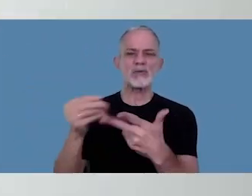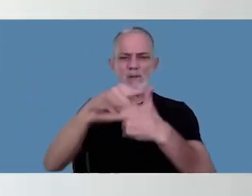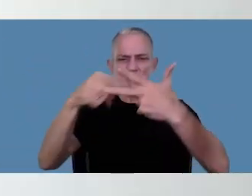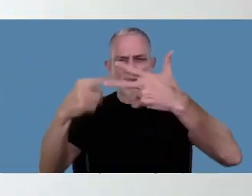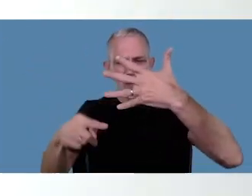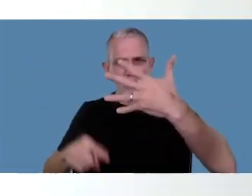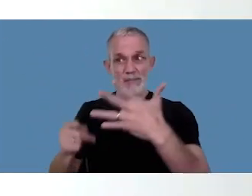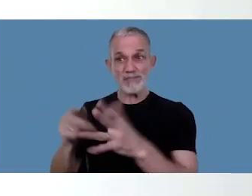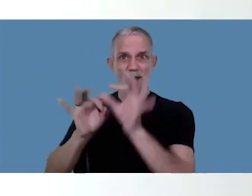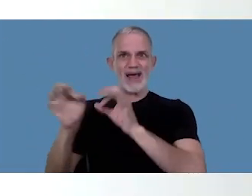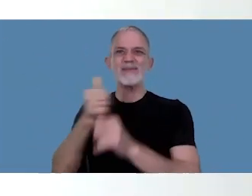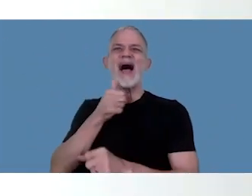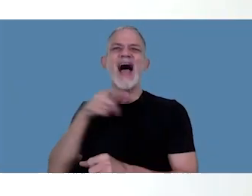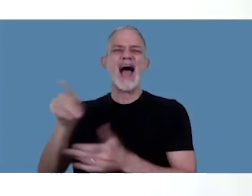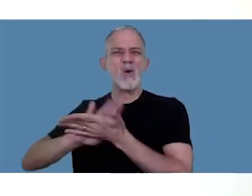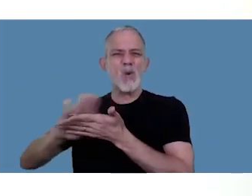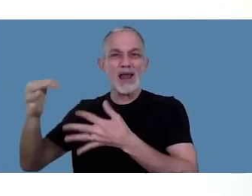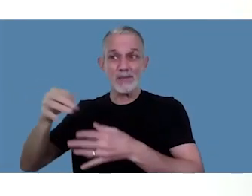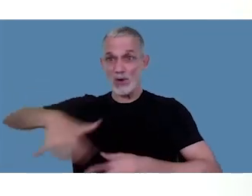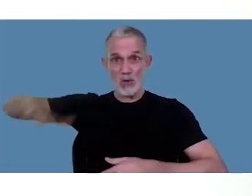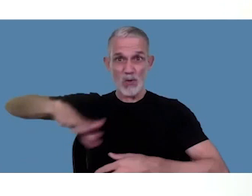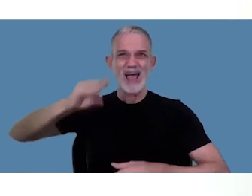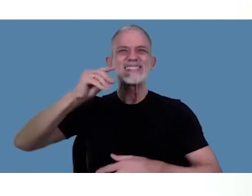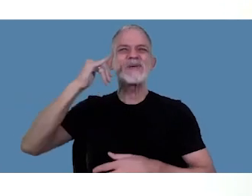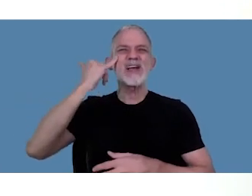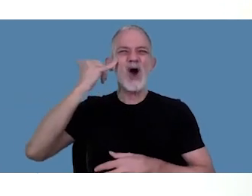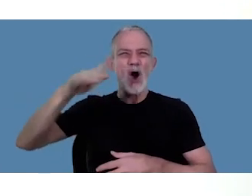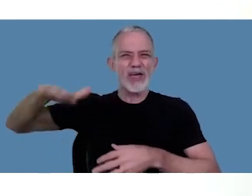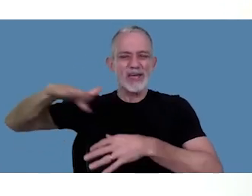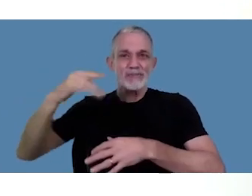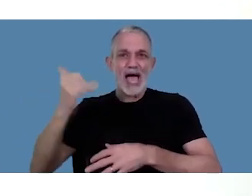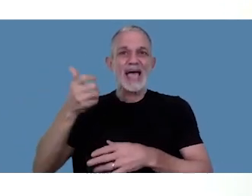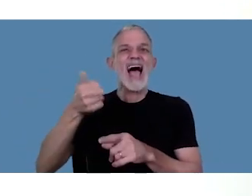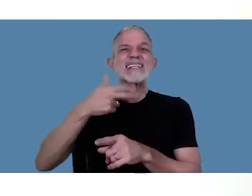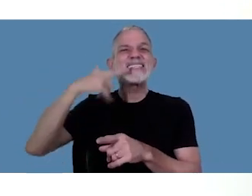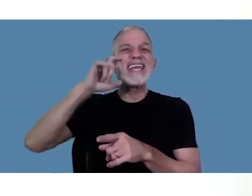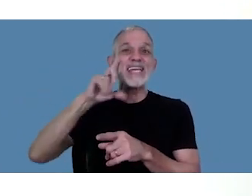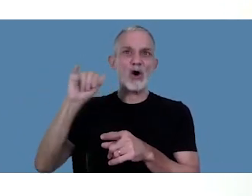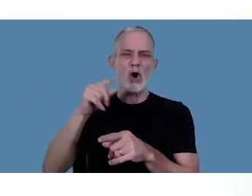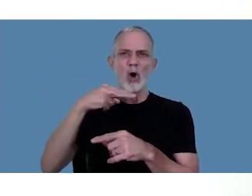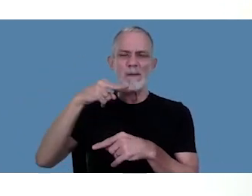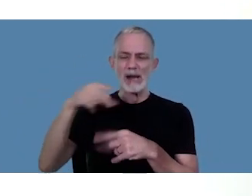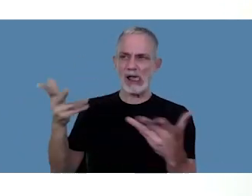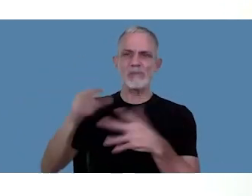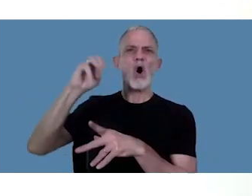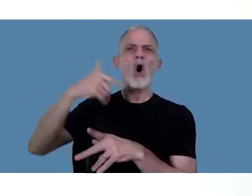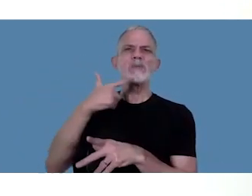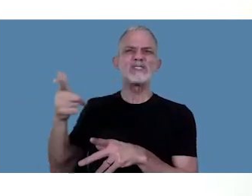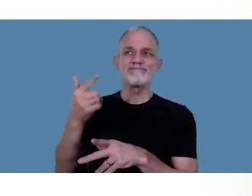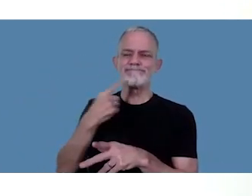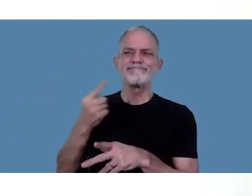con el tema del agua. En la zona donde vivo, en Chivilcoy, hay arsénico. Imagínense que la OMS dice que el arsénico en